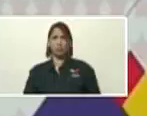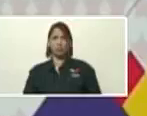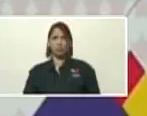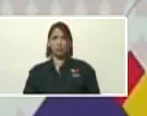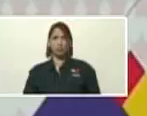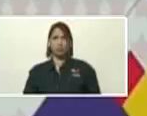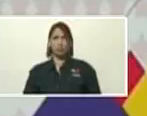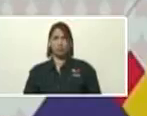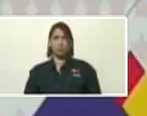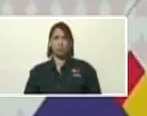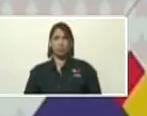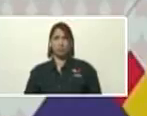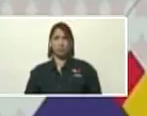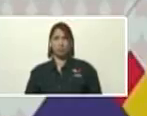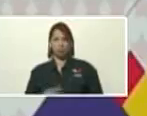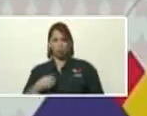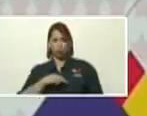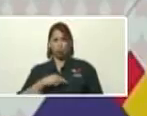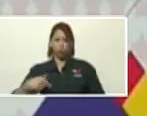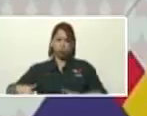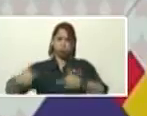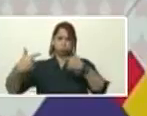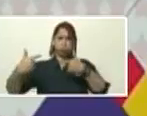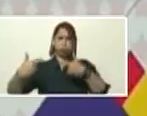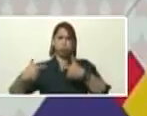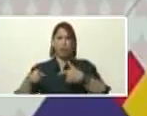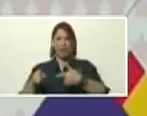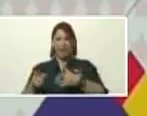Nosotros nos enfrentamos a esa mafia.